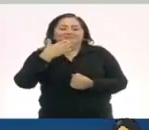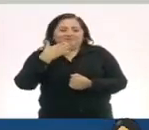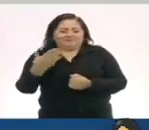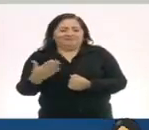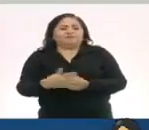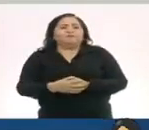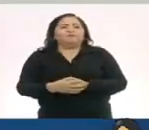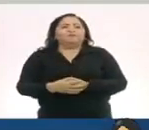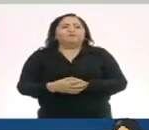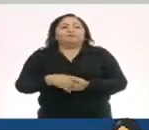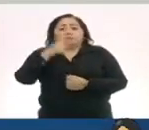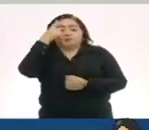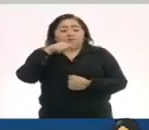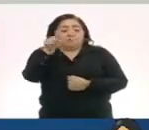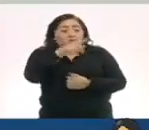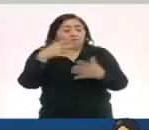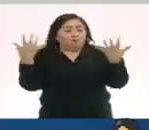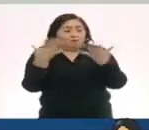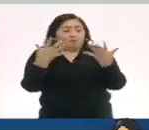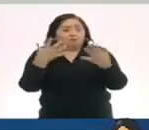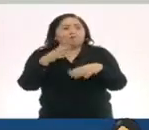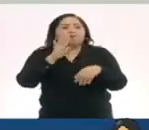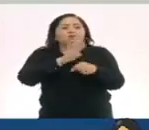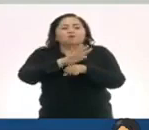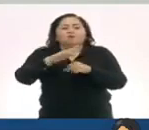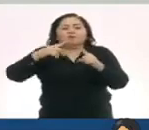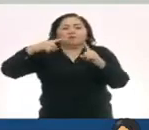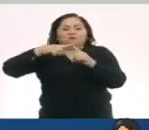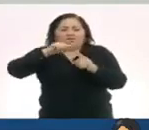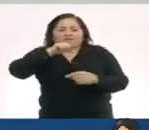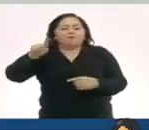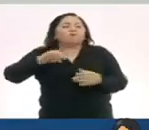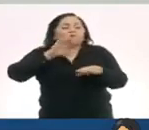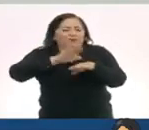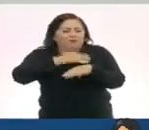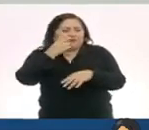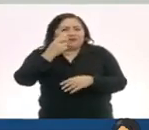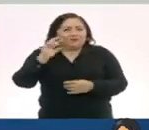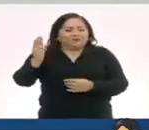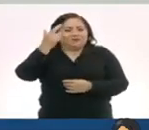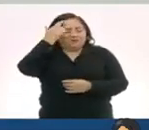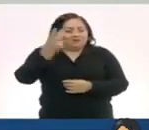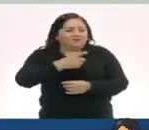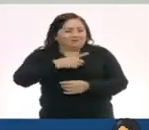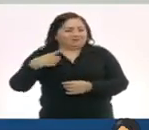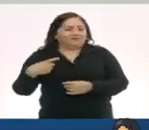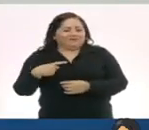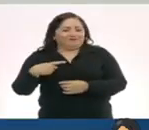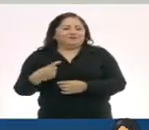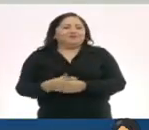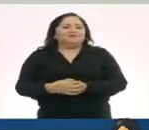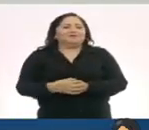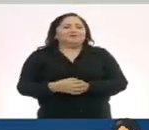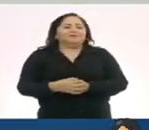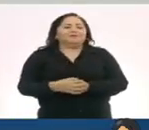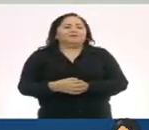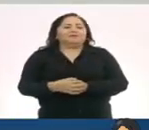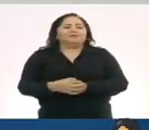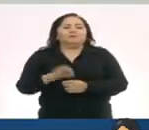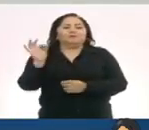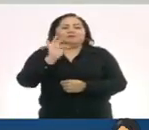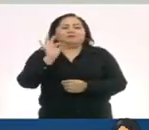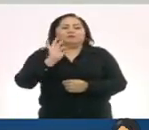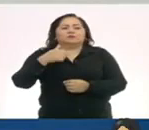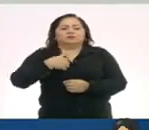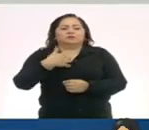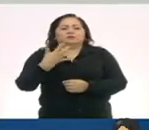Sí, una manera de hacerlo es sacando las fracciones equivalentes, por eso era bueno recordarlo. Ajá. Fíjense bien, si yo tengo